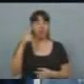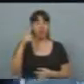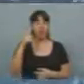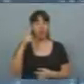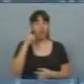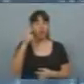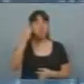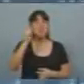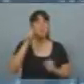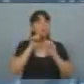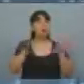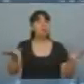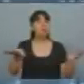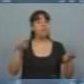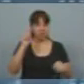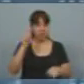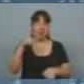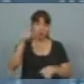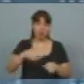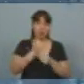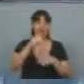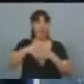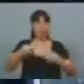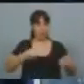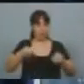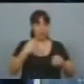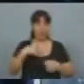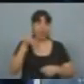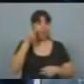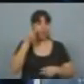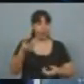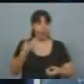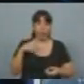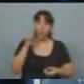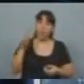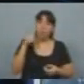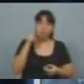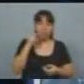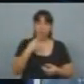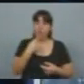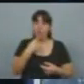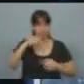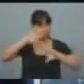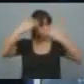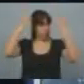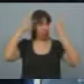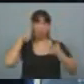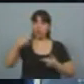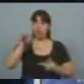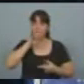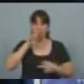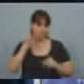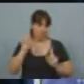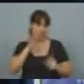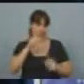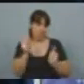de alguna manera esta información habría sido una de las personas que trabaja en ese boliche, que vio justamente el ataque de furia de este chico en Asia, su pareja,